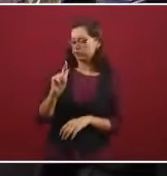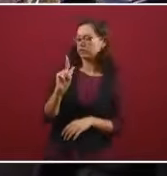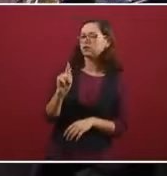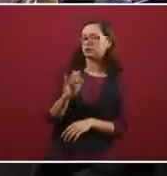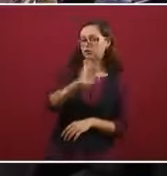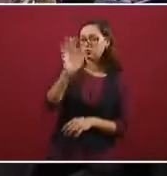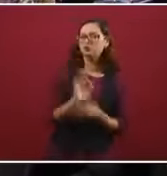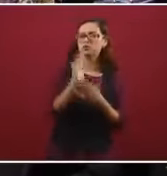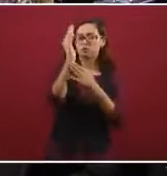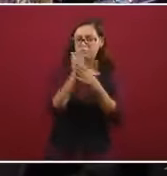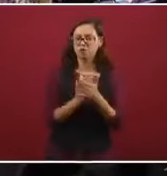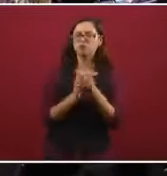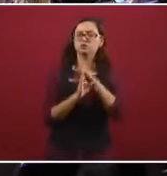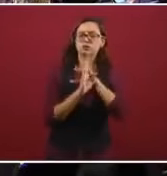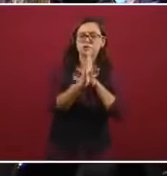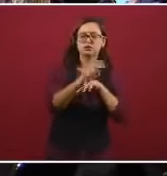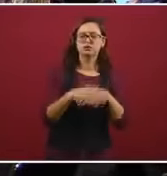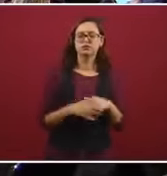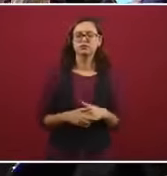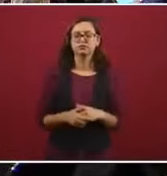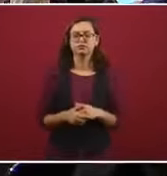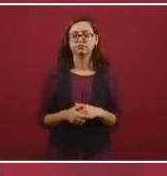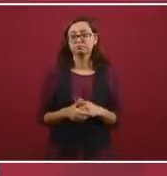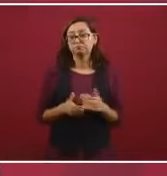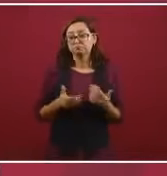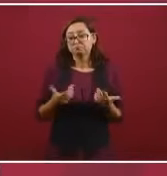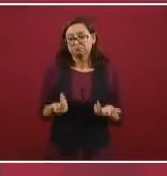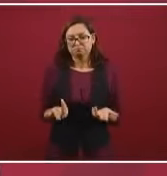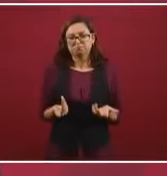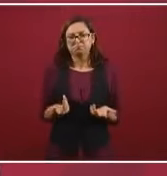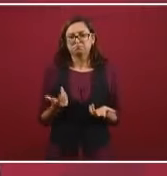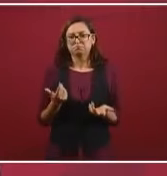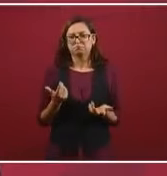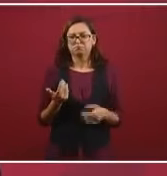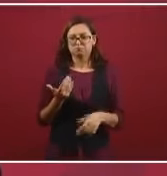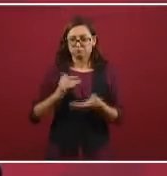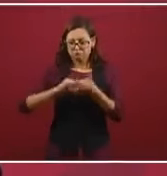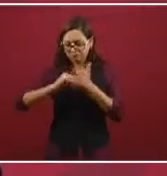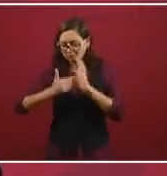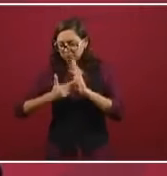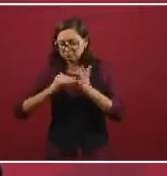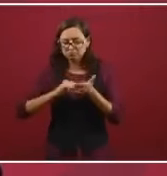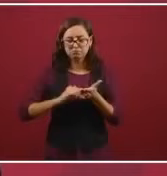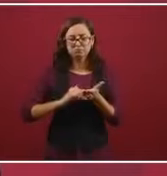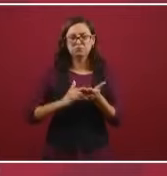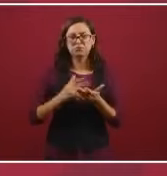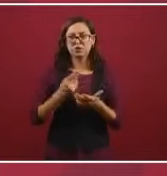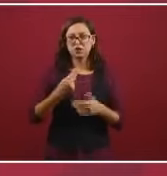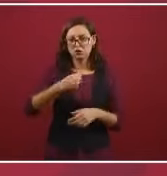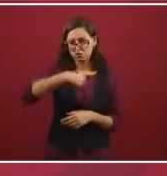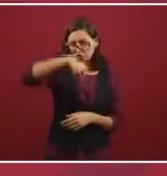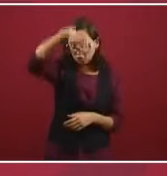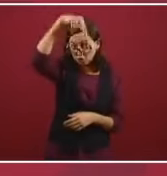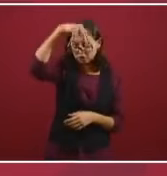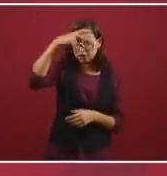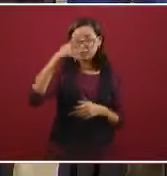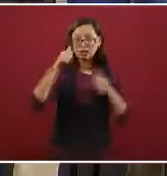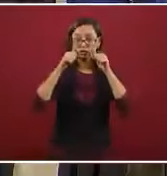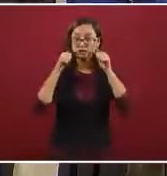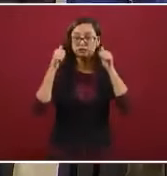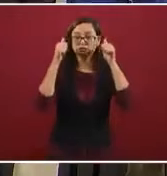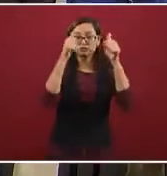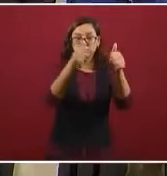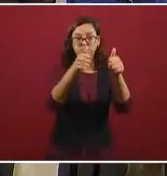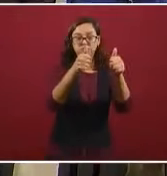70% de reducción. Entonces, esta estrategia respecto al norte, diría yo que si te